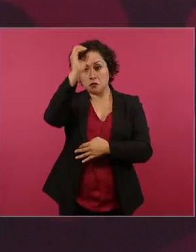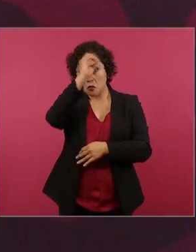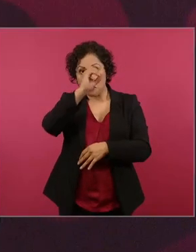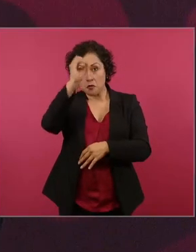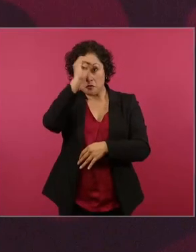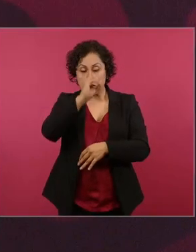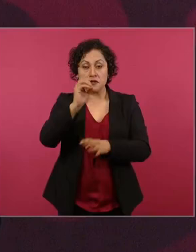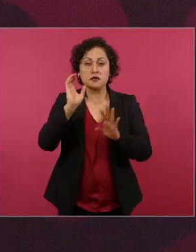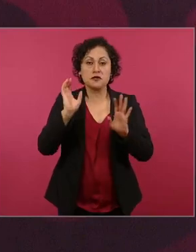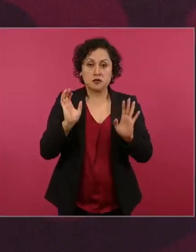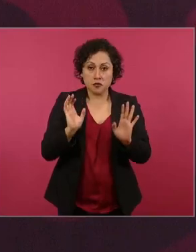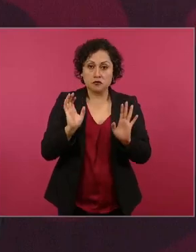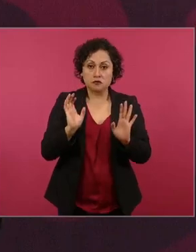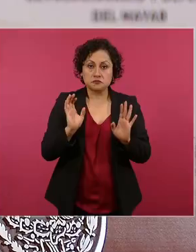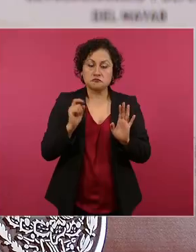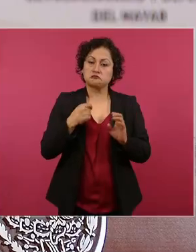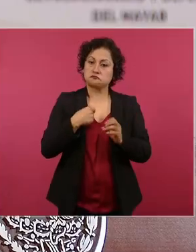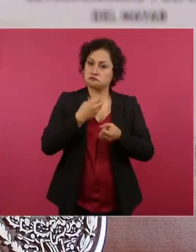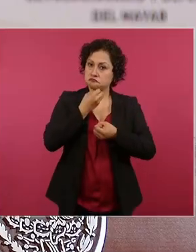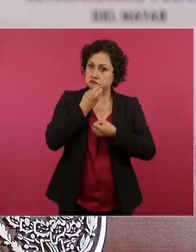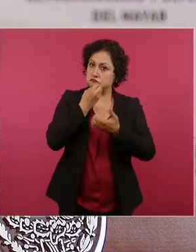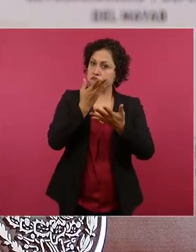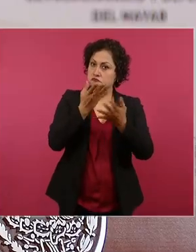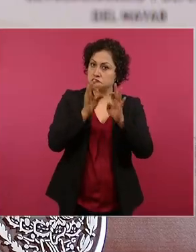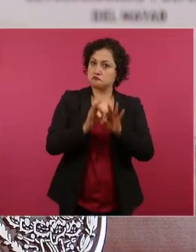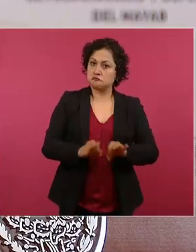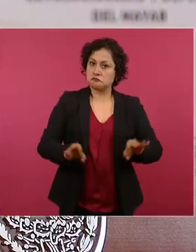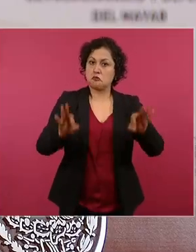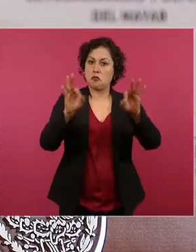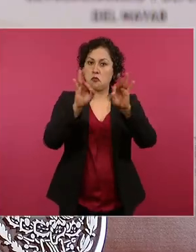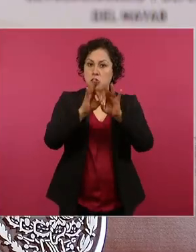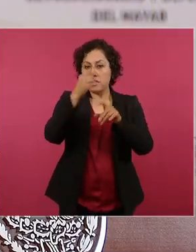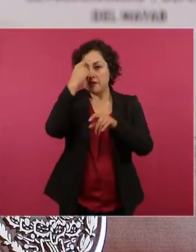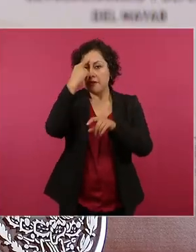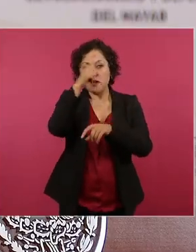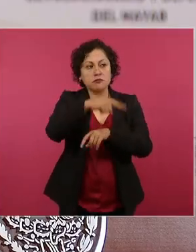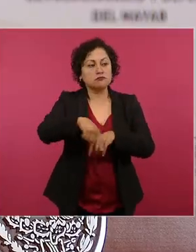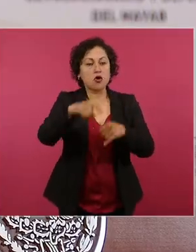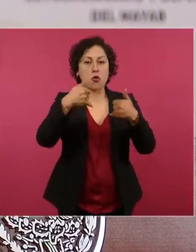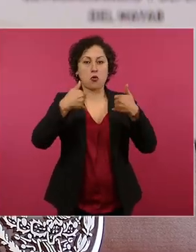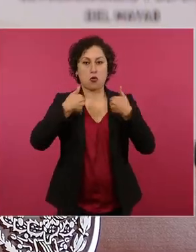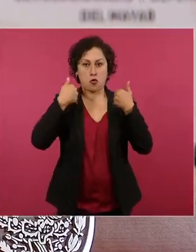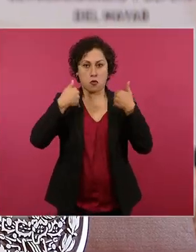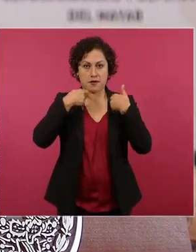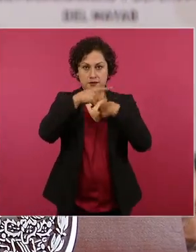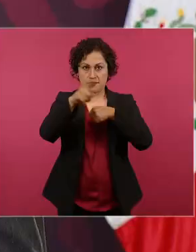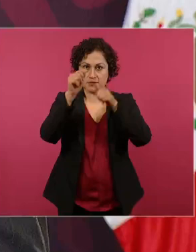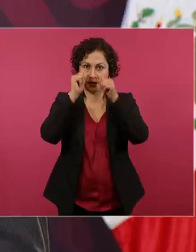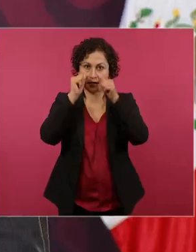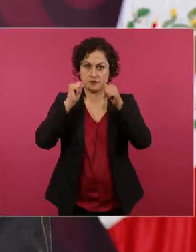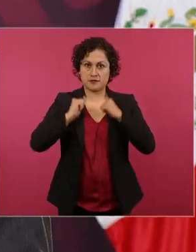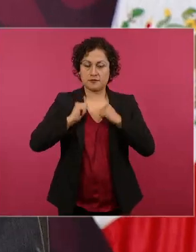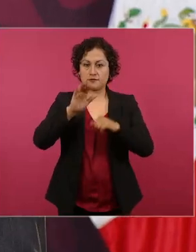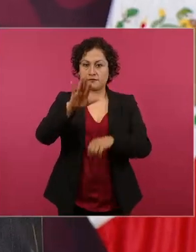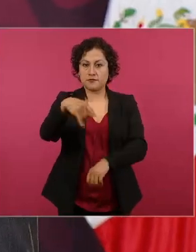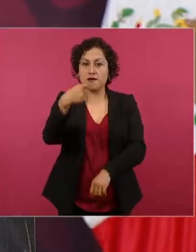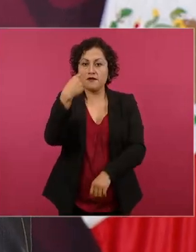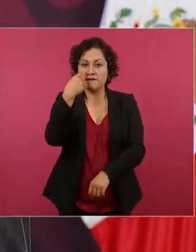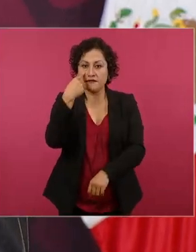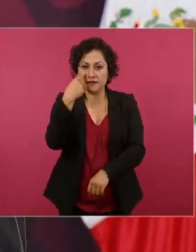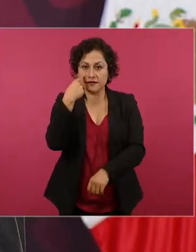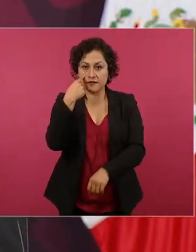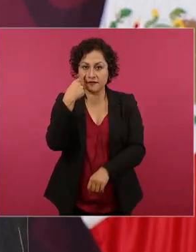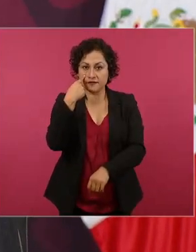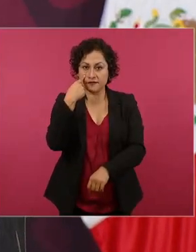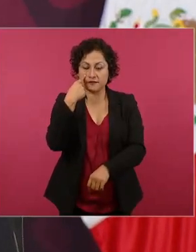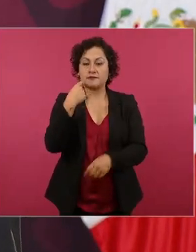sin embargo es importante para los jóvenes. No se puede enfrentar a la mafia del poder, no